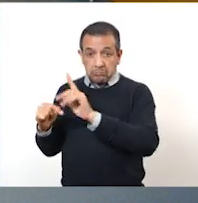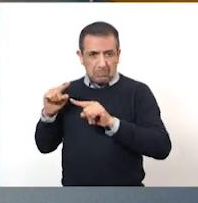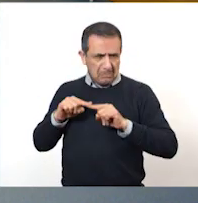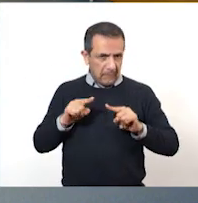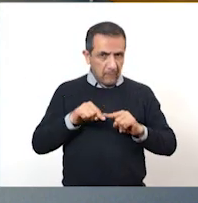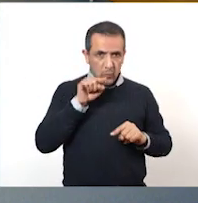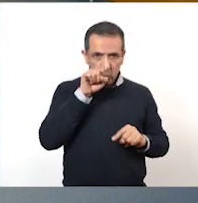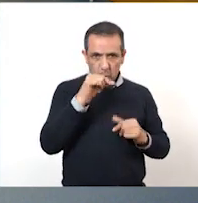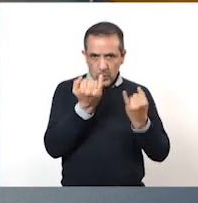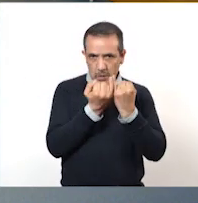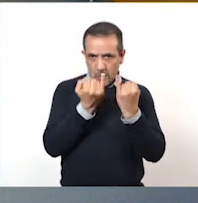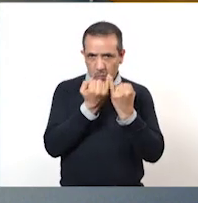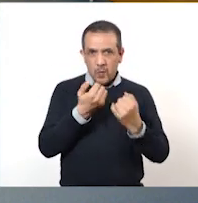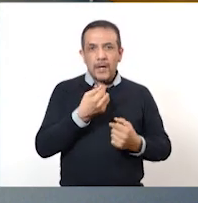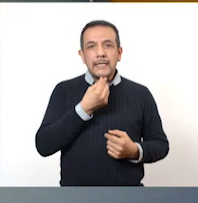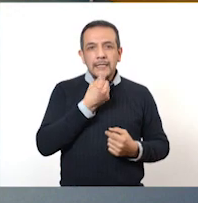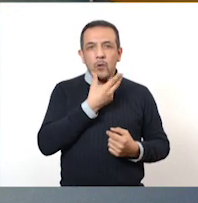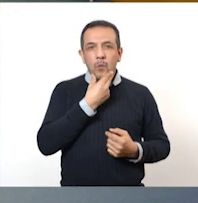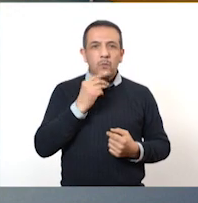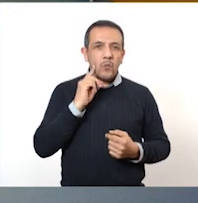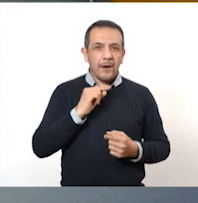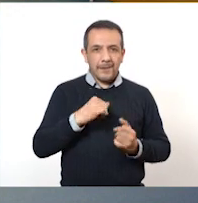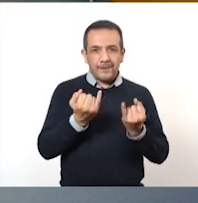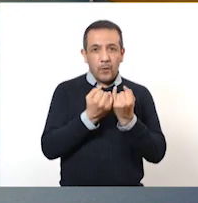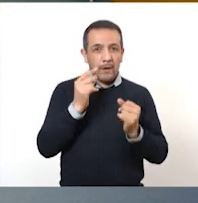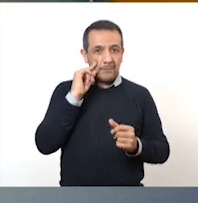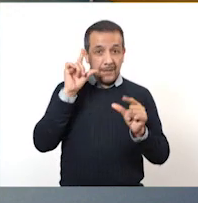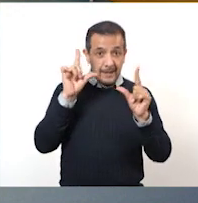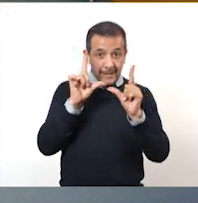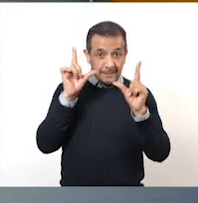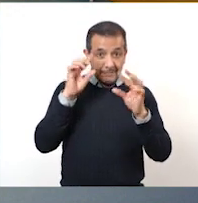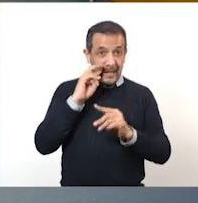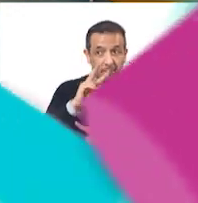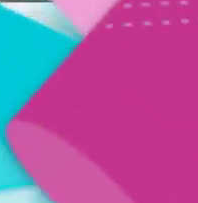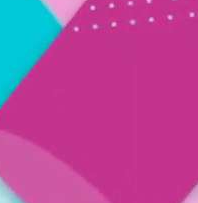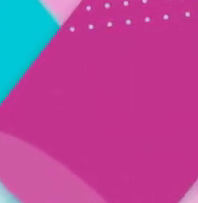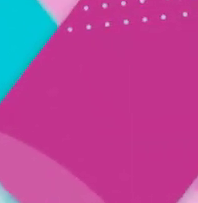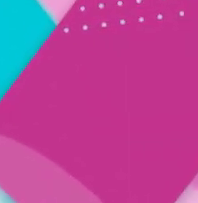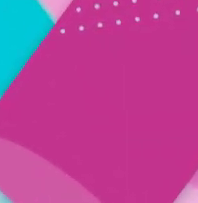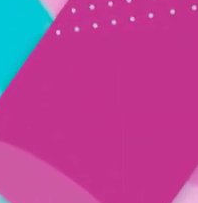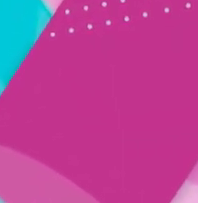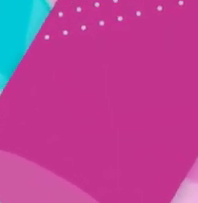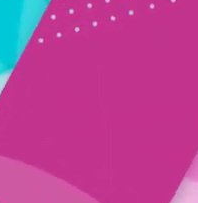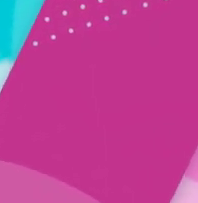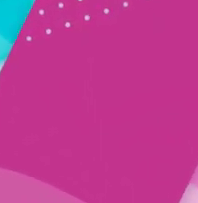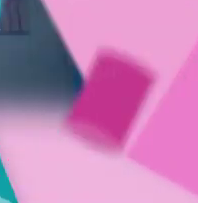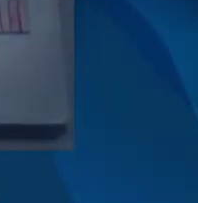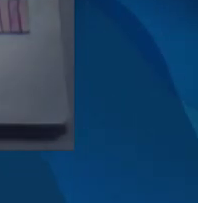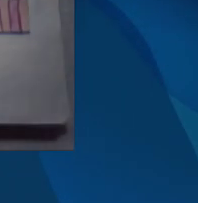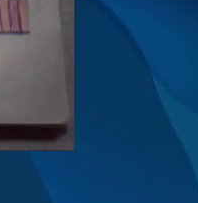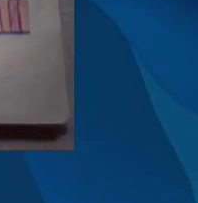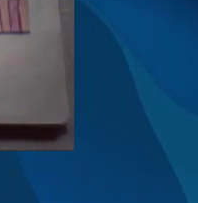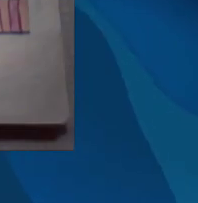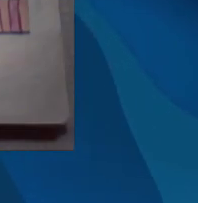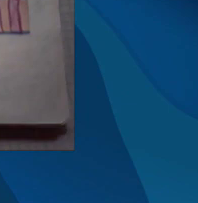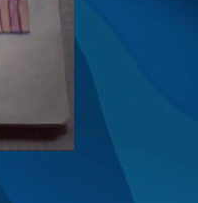enviado niñas y niños como tú. ¿Están listos y listas? Adelante con las misiones.